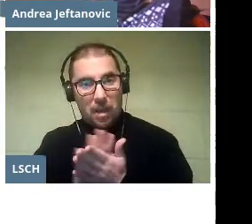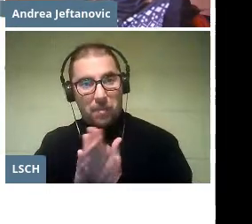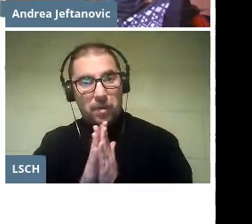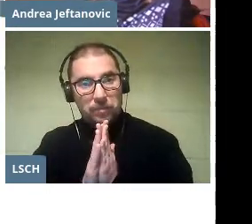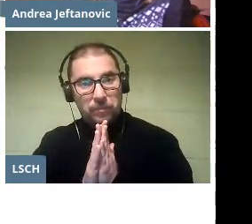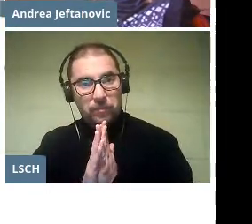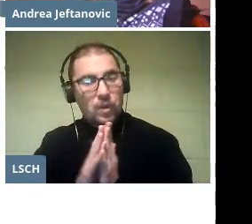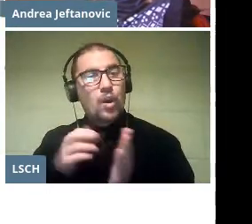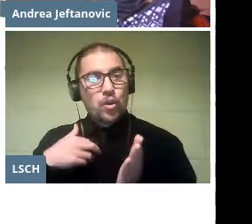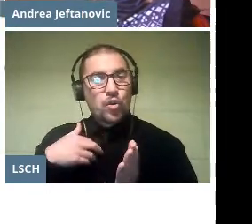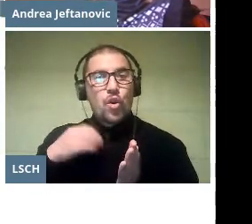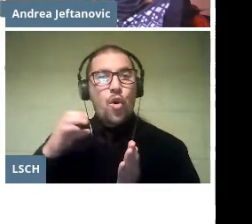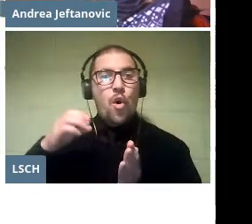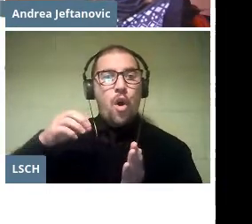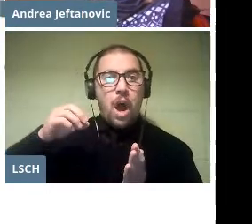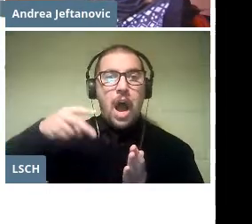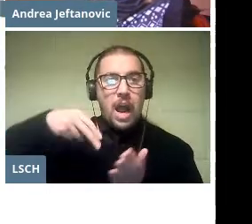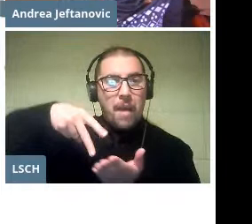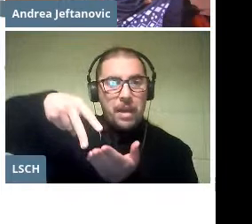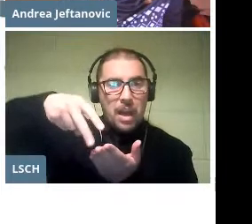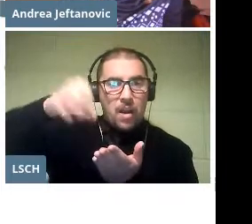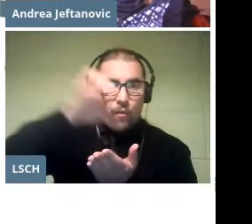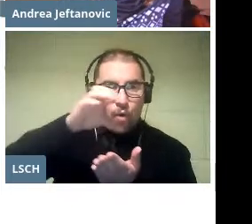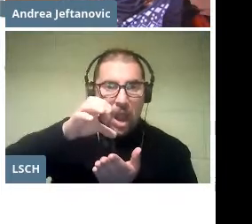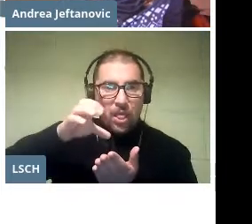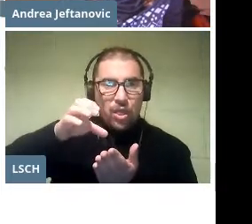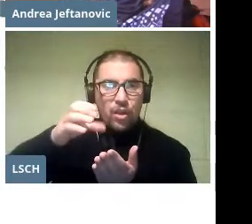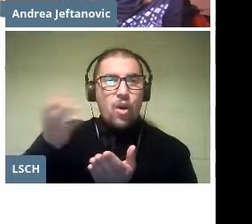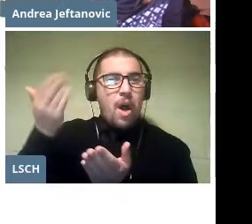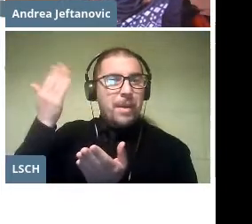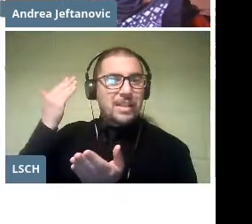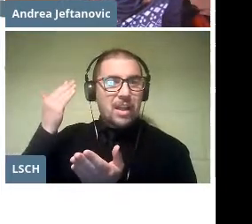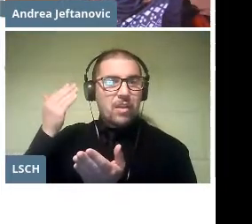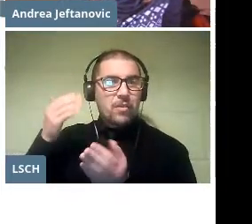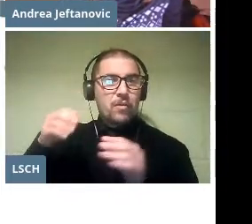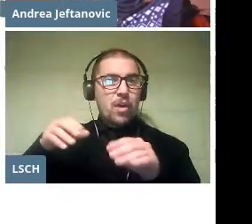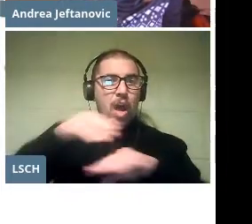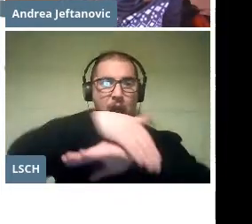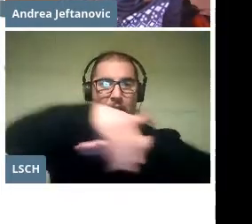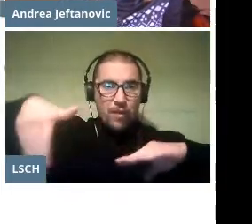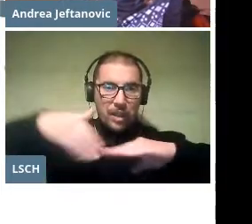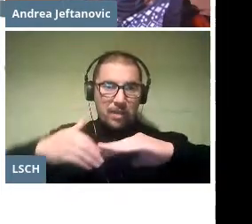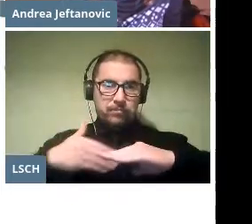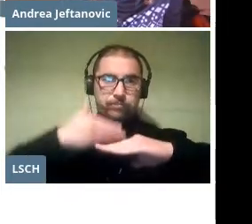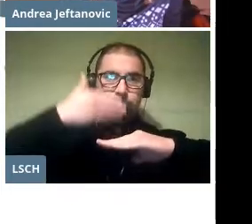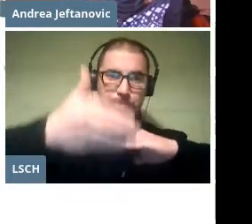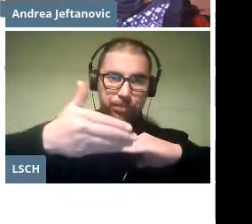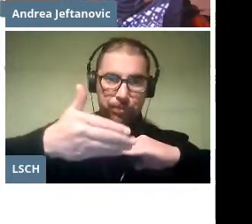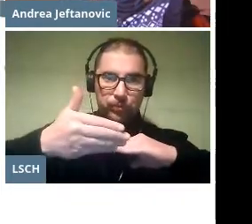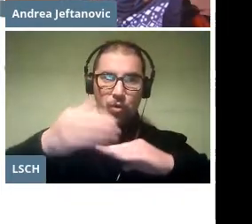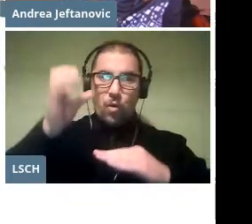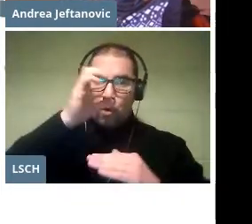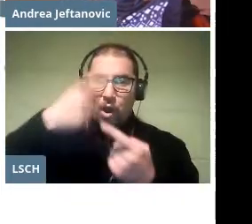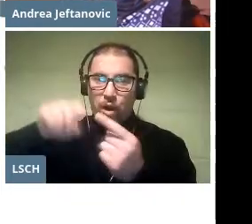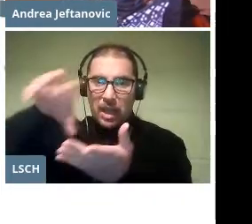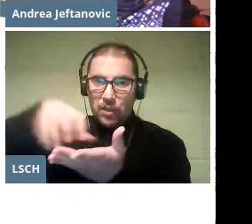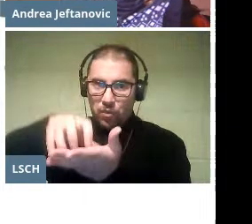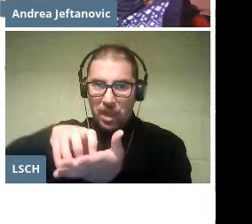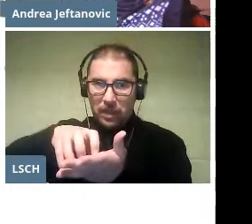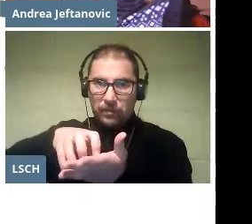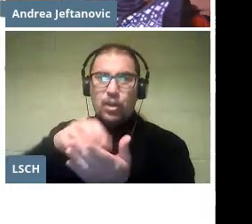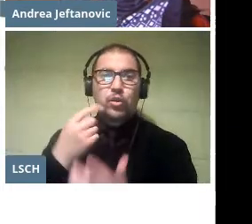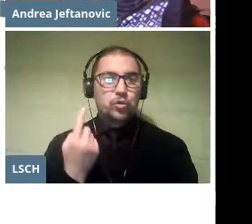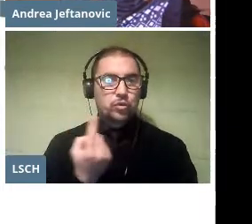fue caminar en busca de orígenes y también cruzar otras fronteras, recorrer otras ciudades,